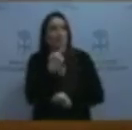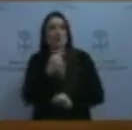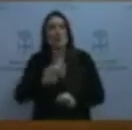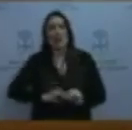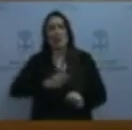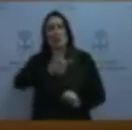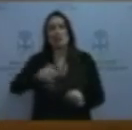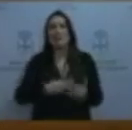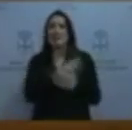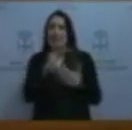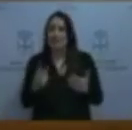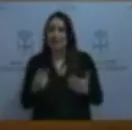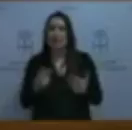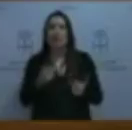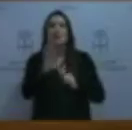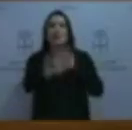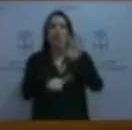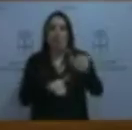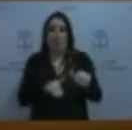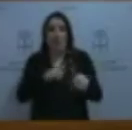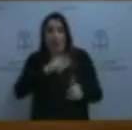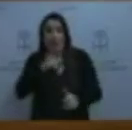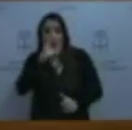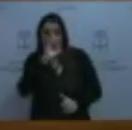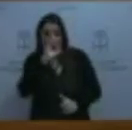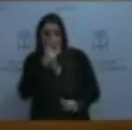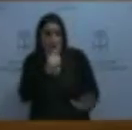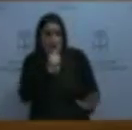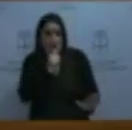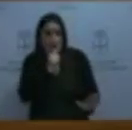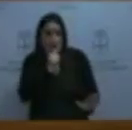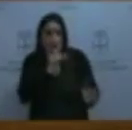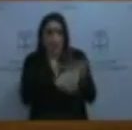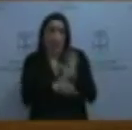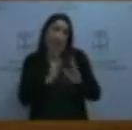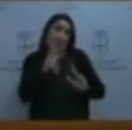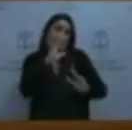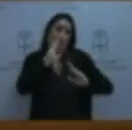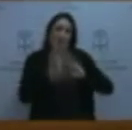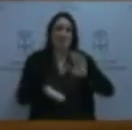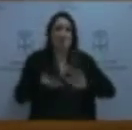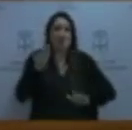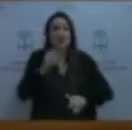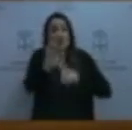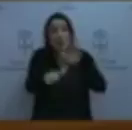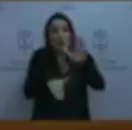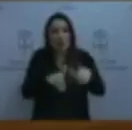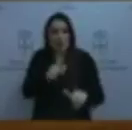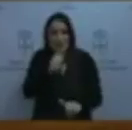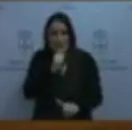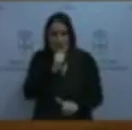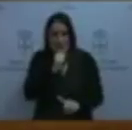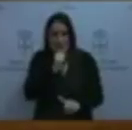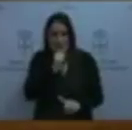2017 sería convocada y estamos en febrero. Estamos ya más de mitad de febrero y todavía esta convocatoria no ha ocurrido. Mire,